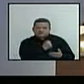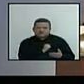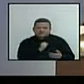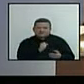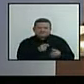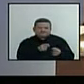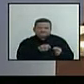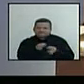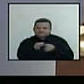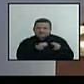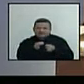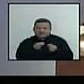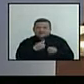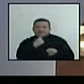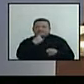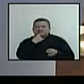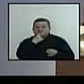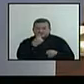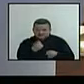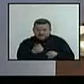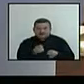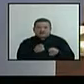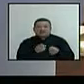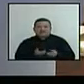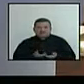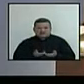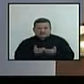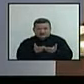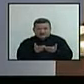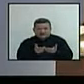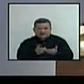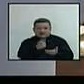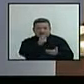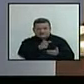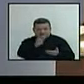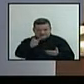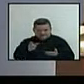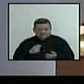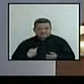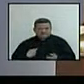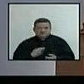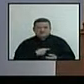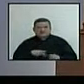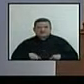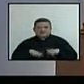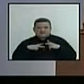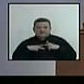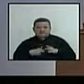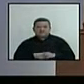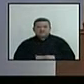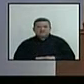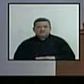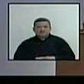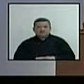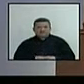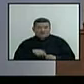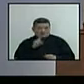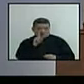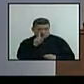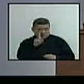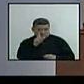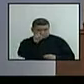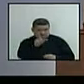explicarla, comentarla, aplicarla debidamente a nuestra vida. Uno quisiera más